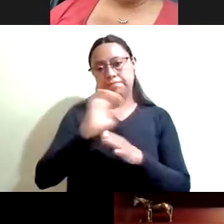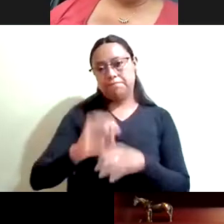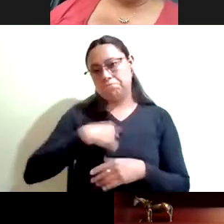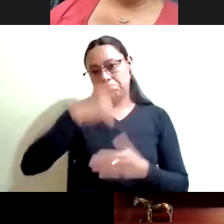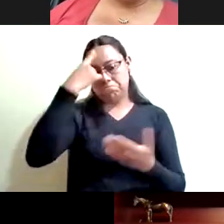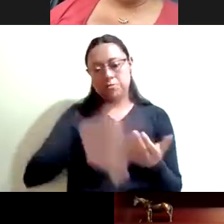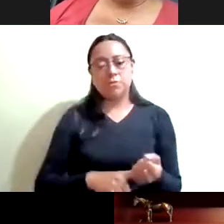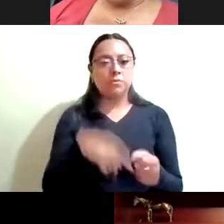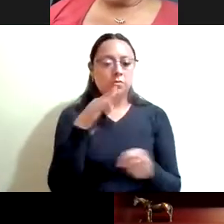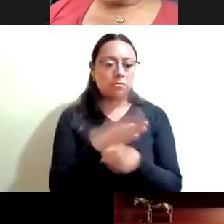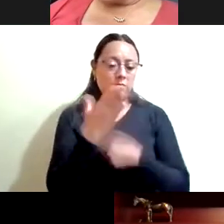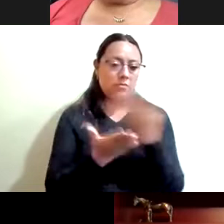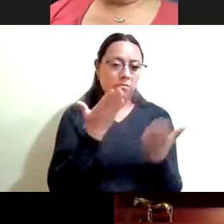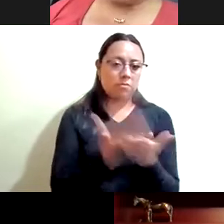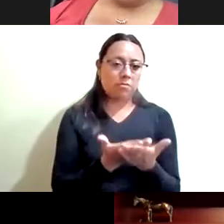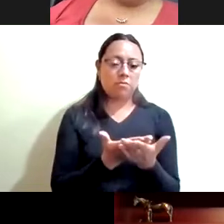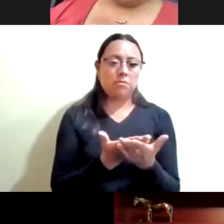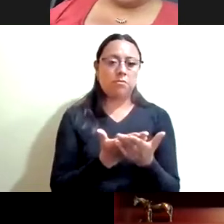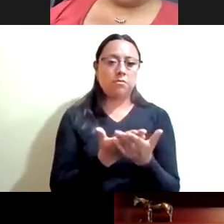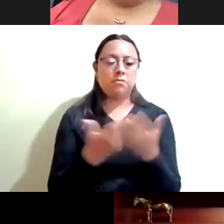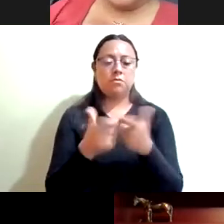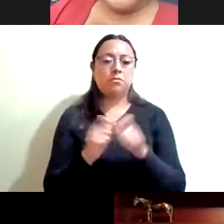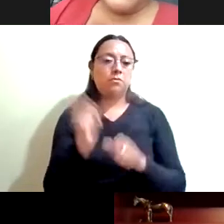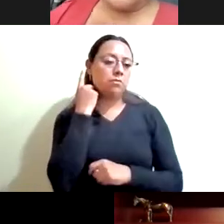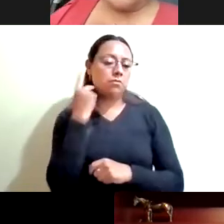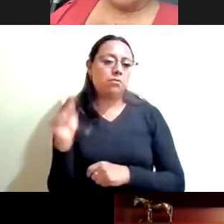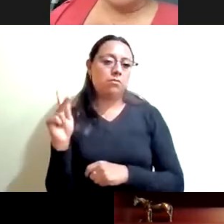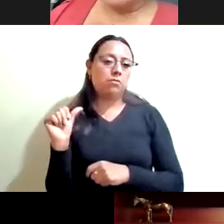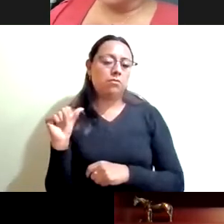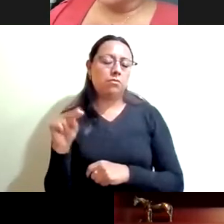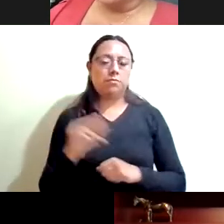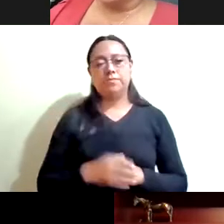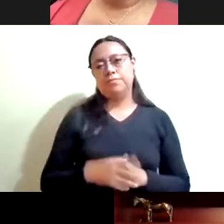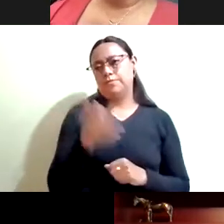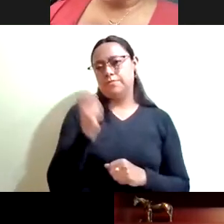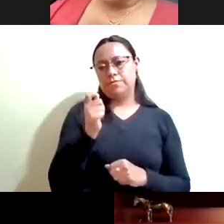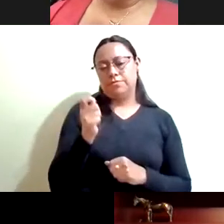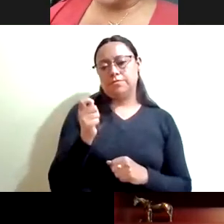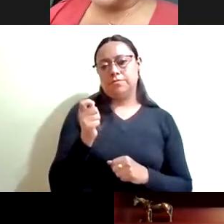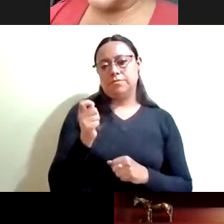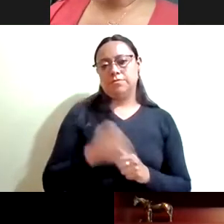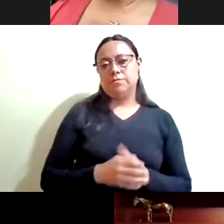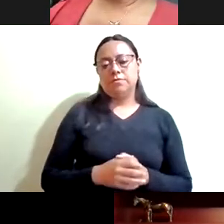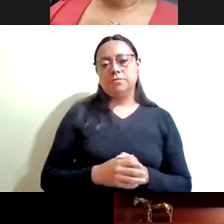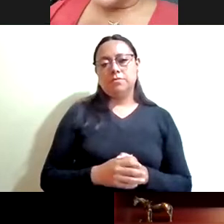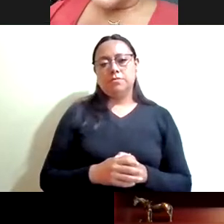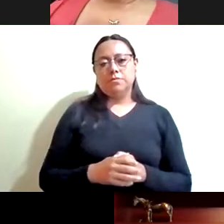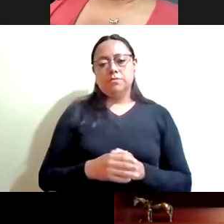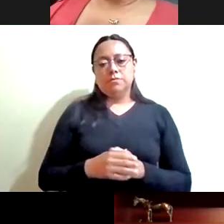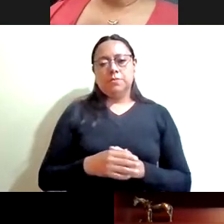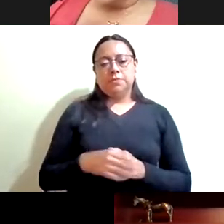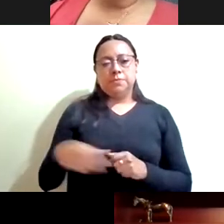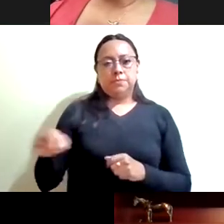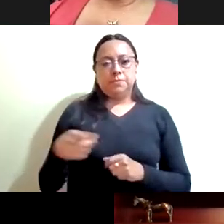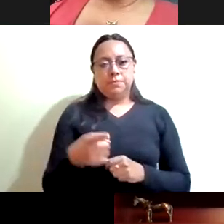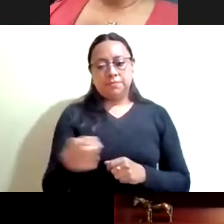está proponiendo el PAN, pues tiene que ver con, primero comentan que hay que hacer